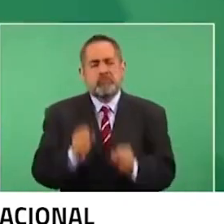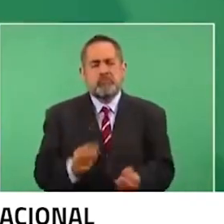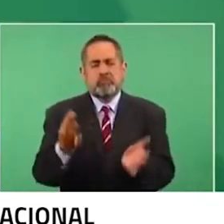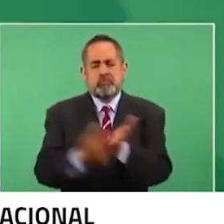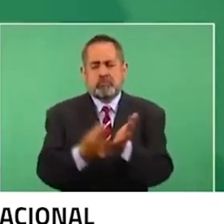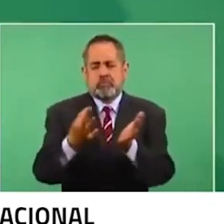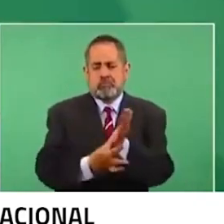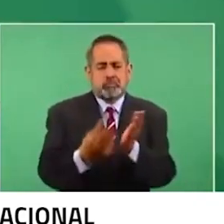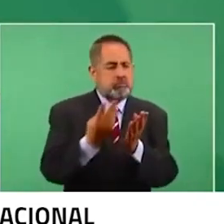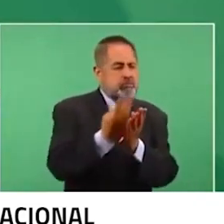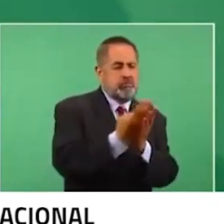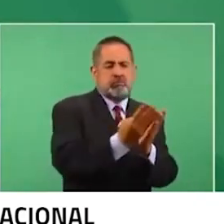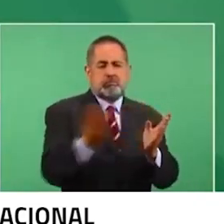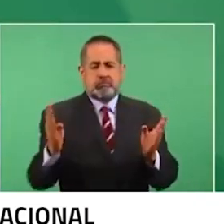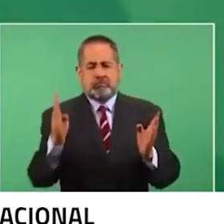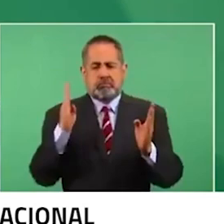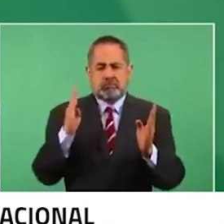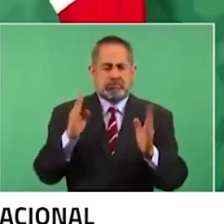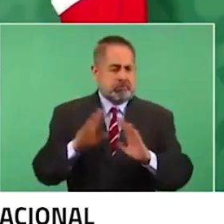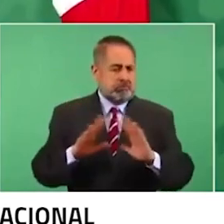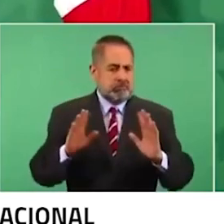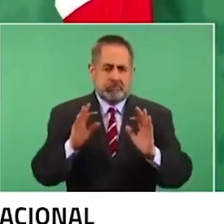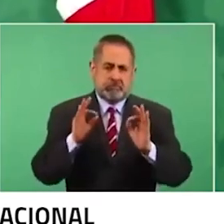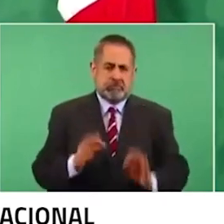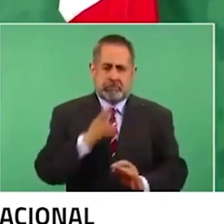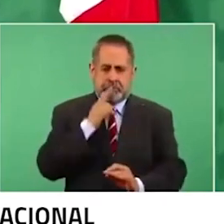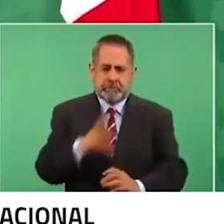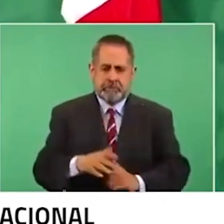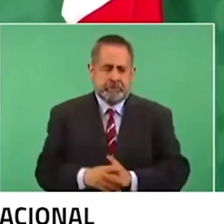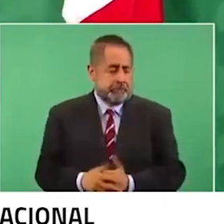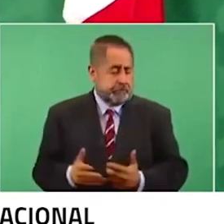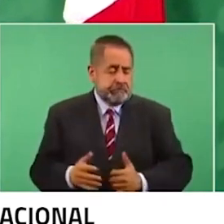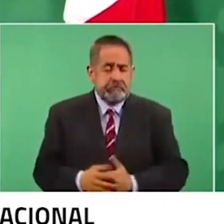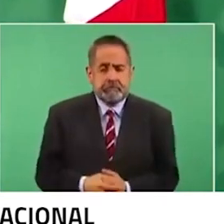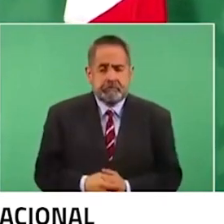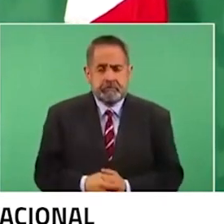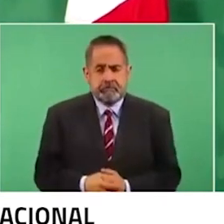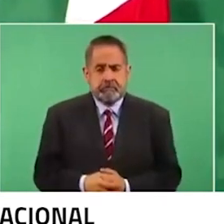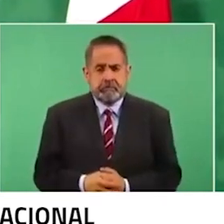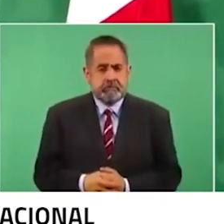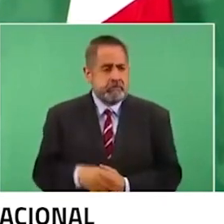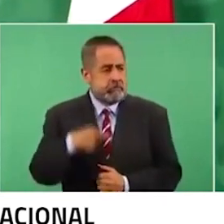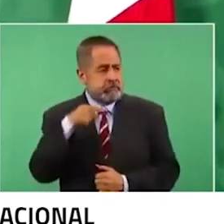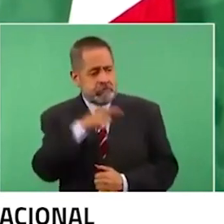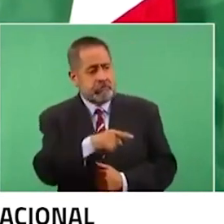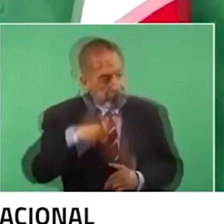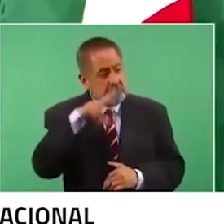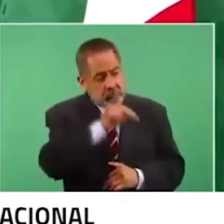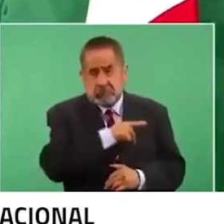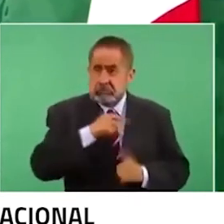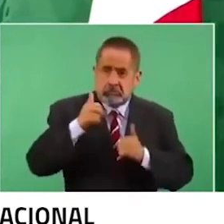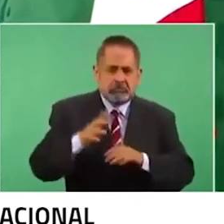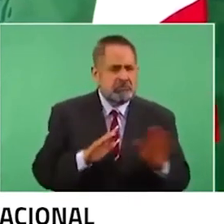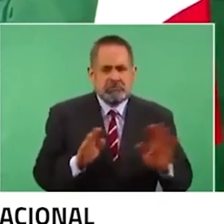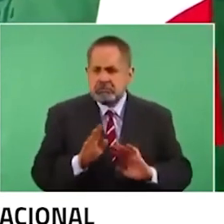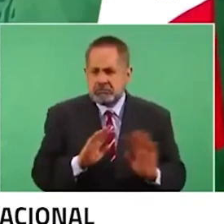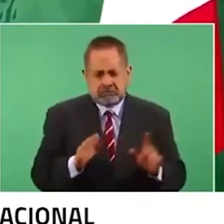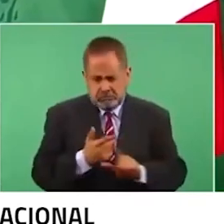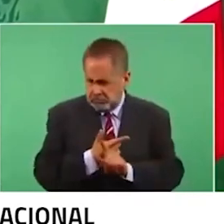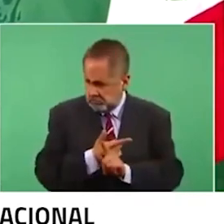desde luego no hay en ningún límite limitante para